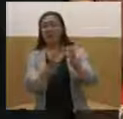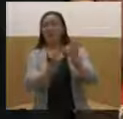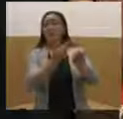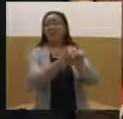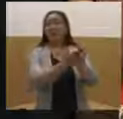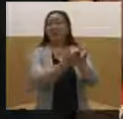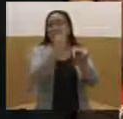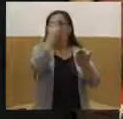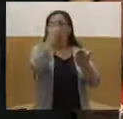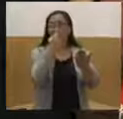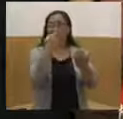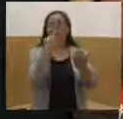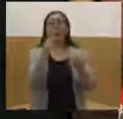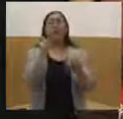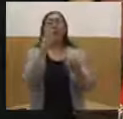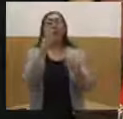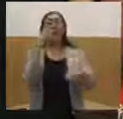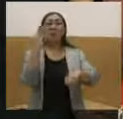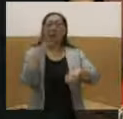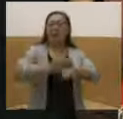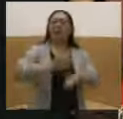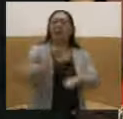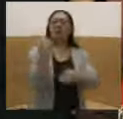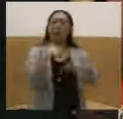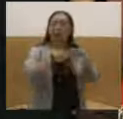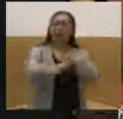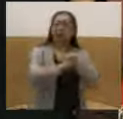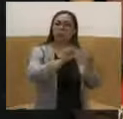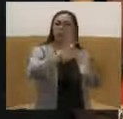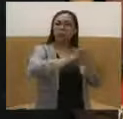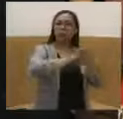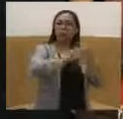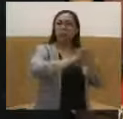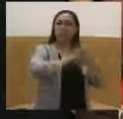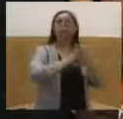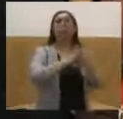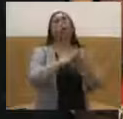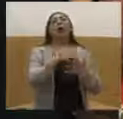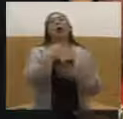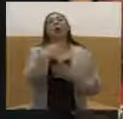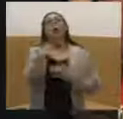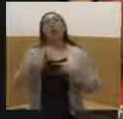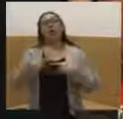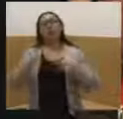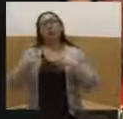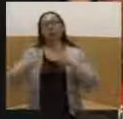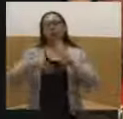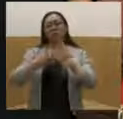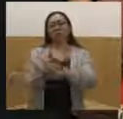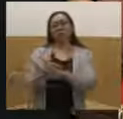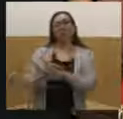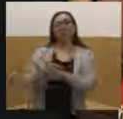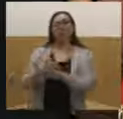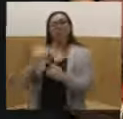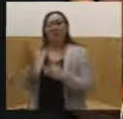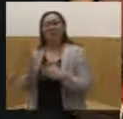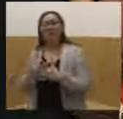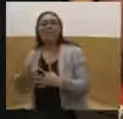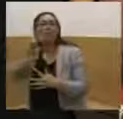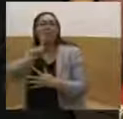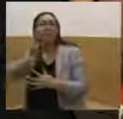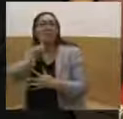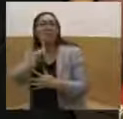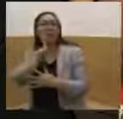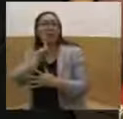de feminicidio con pena de prisión. Todavía, la semana pasada, la diputada Anilú